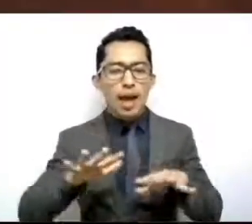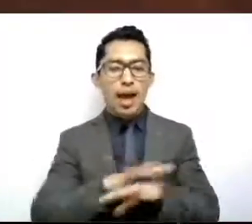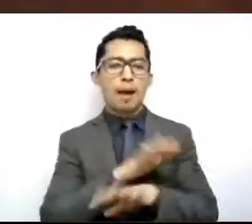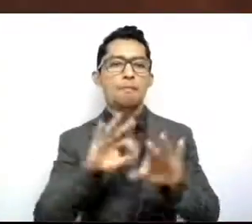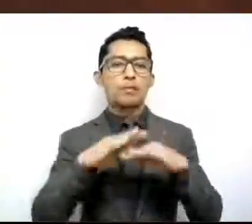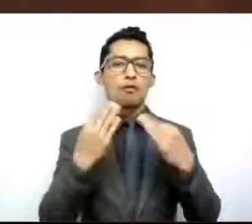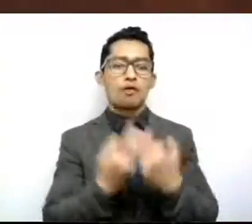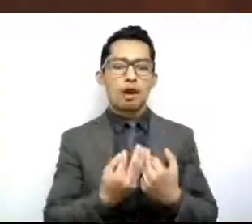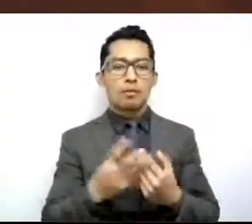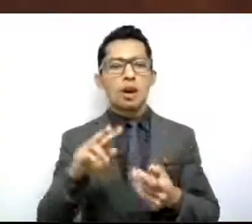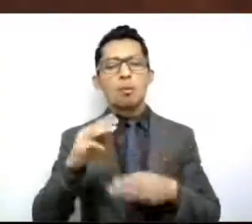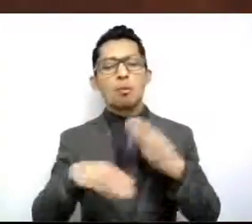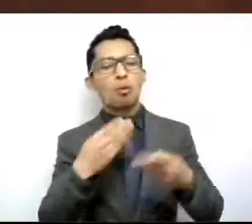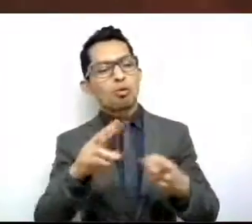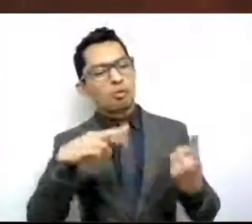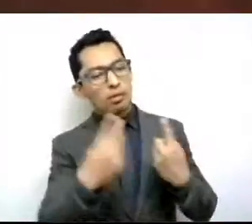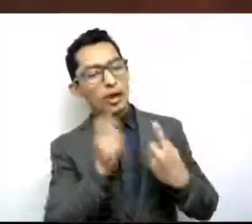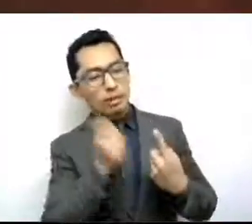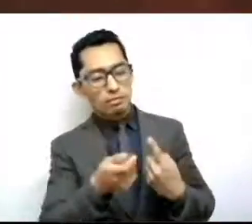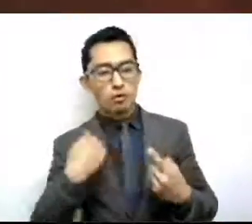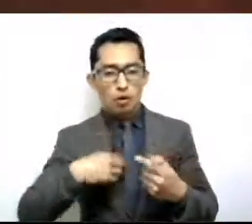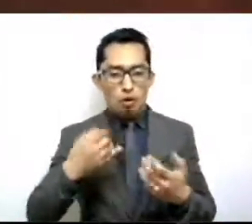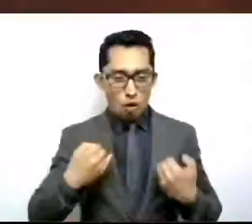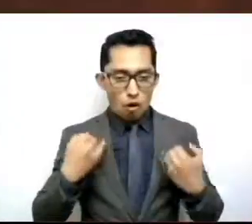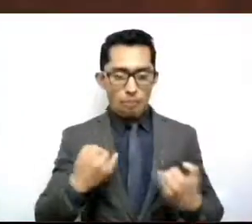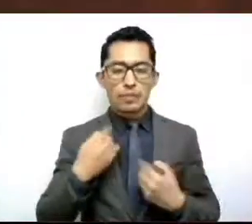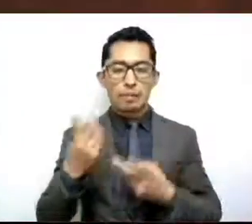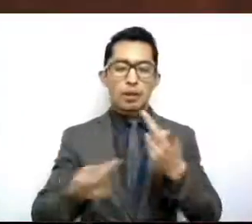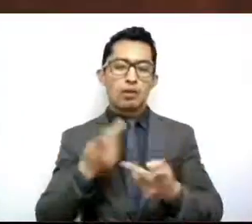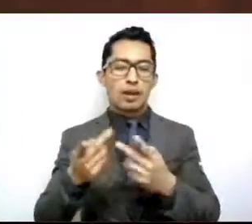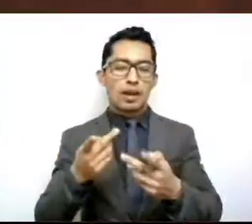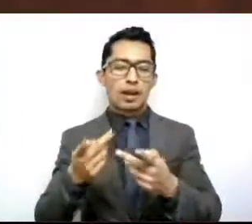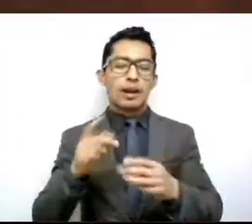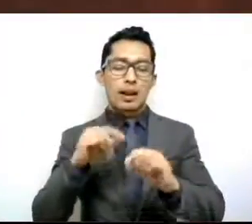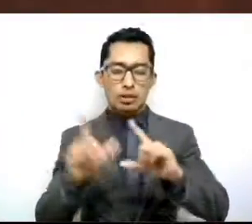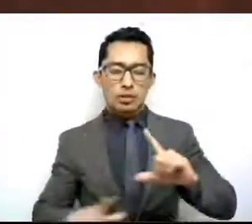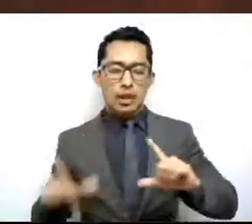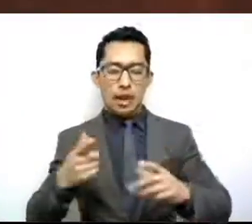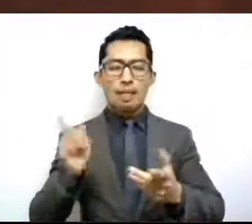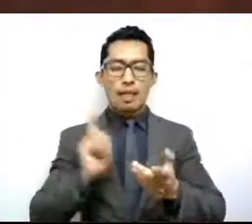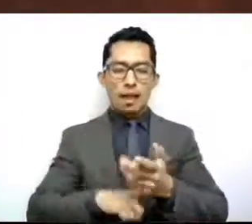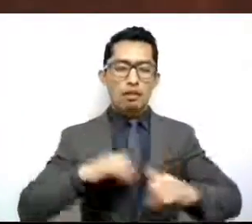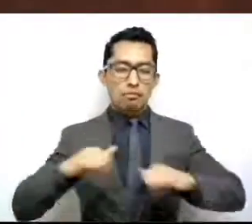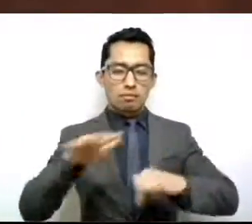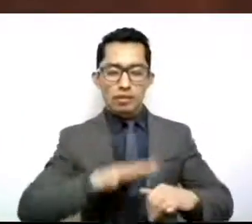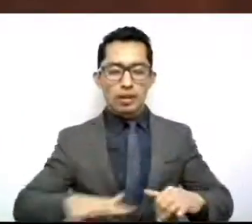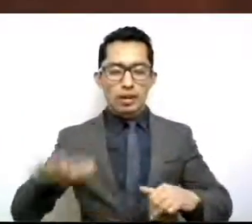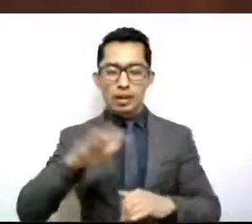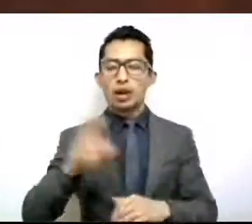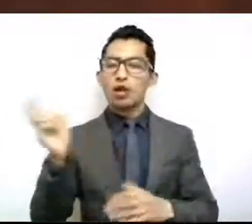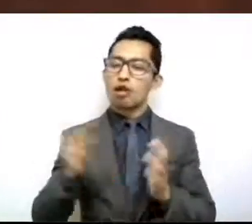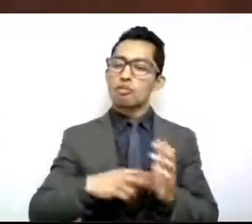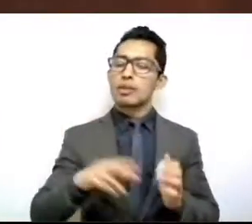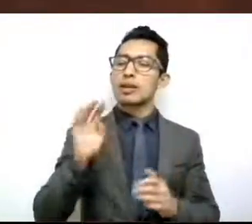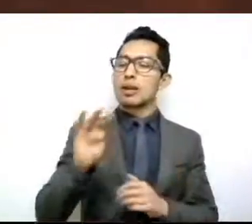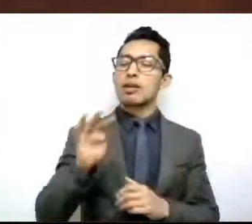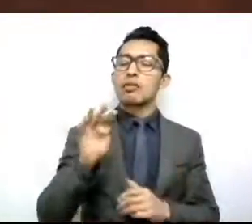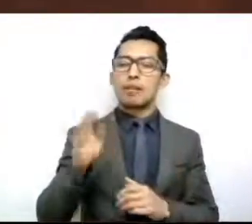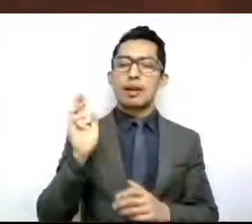la que vemos al mundo. De acuerdo con la Encuesta Nacional de la Dinámica Demográfica realizada en